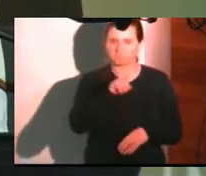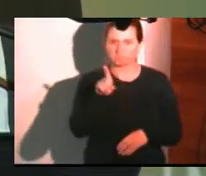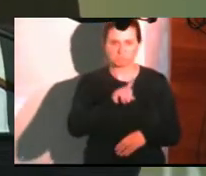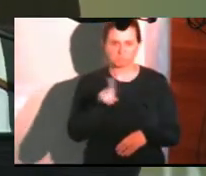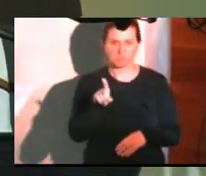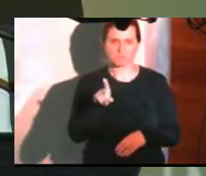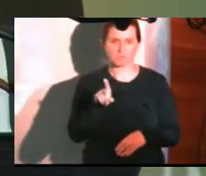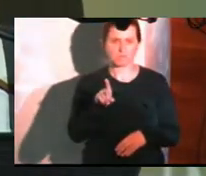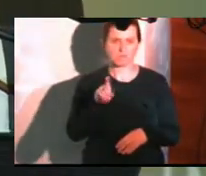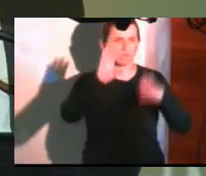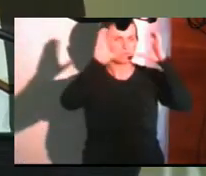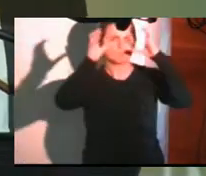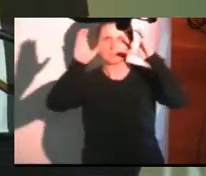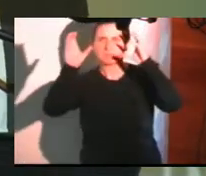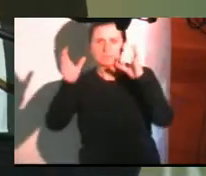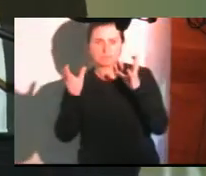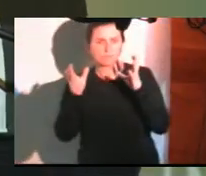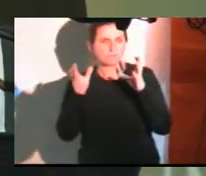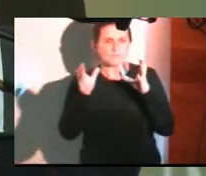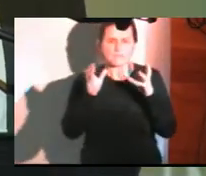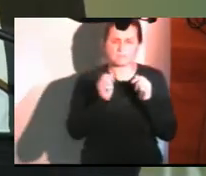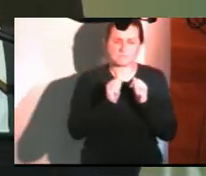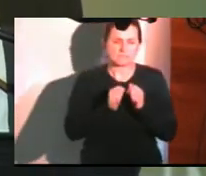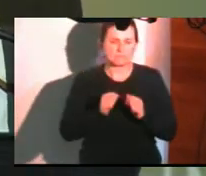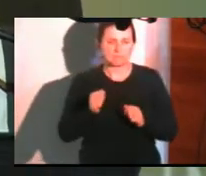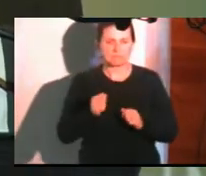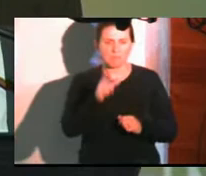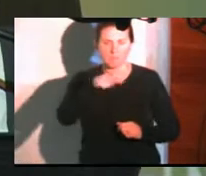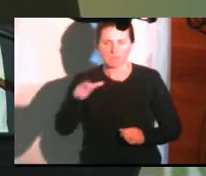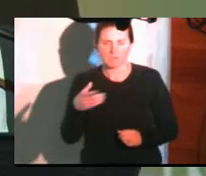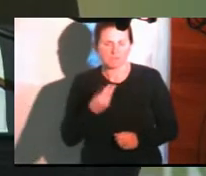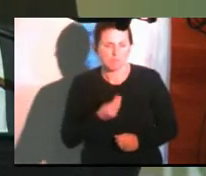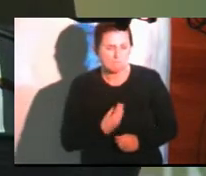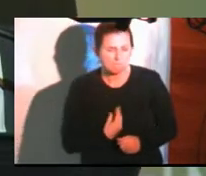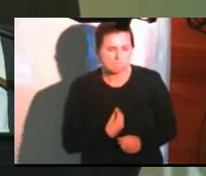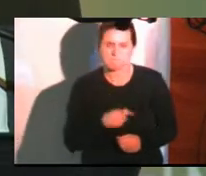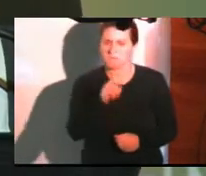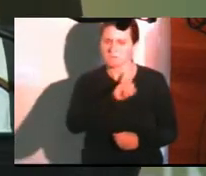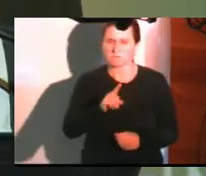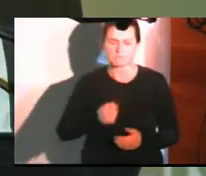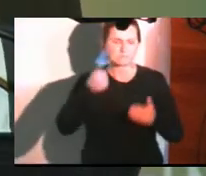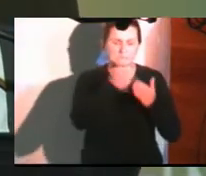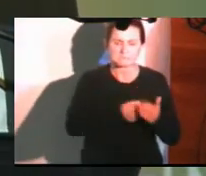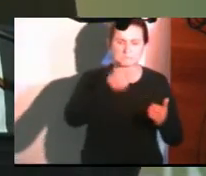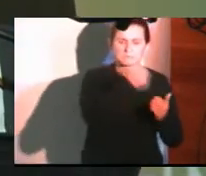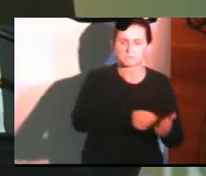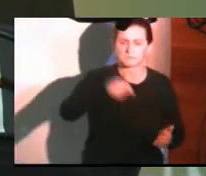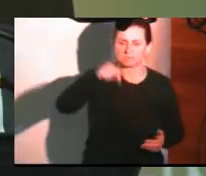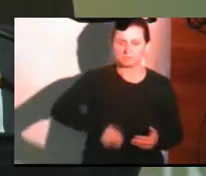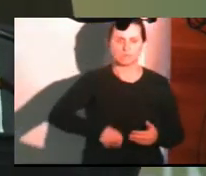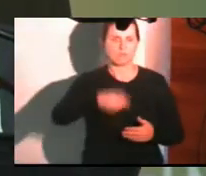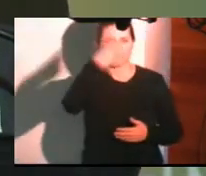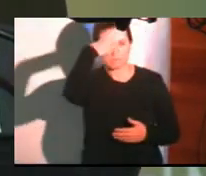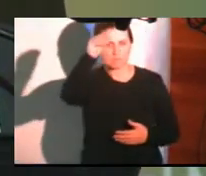inclemencias de la naturaleza, se quedó en su terruño y batalló para sacarla adelante, y hoy vemos que